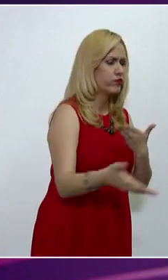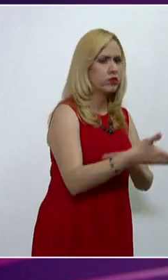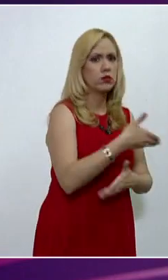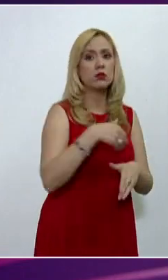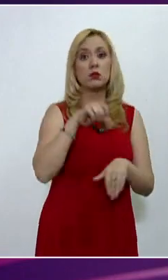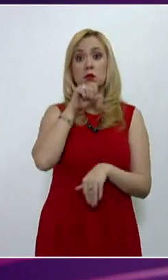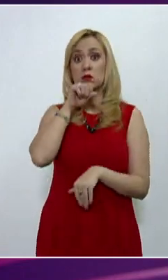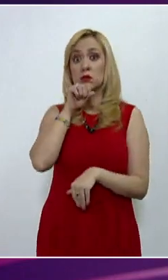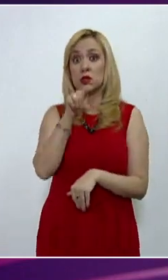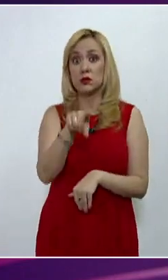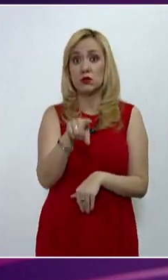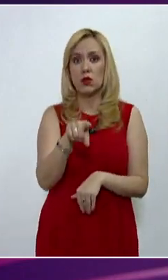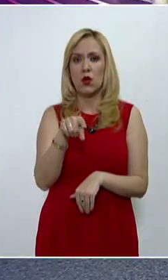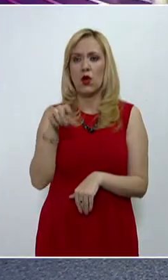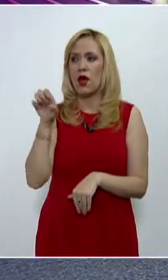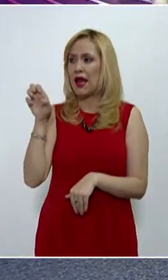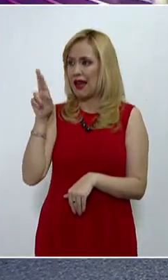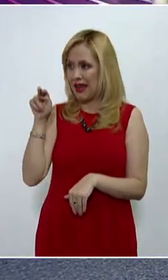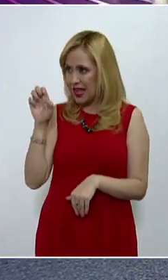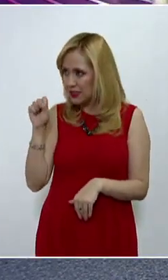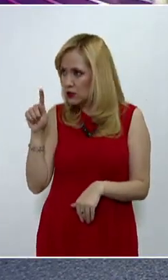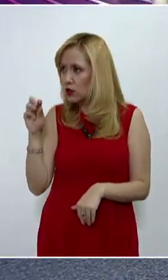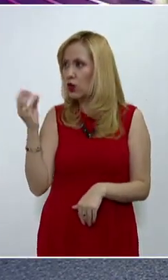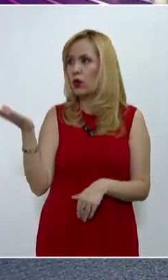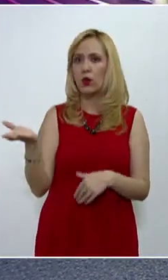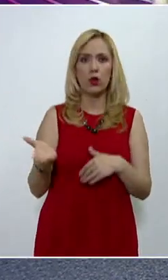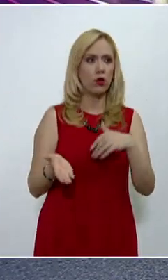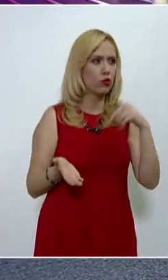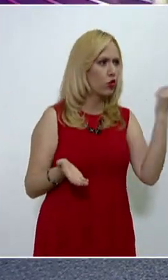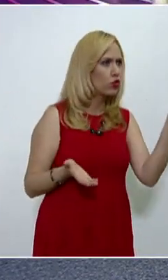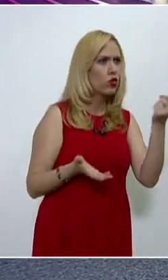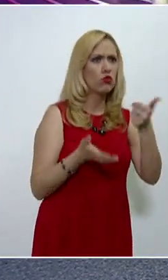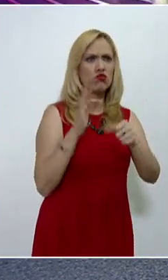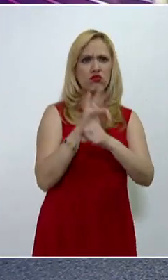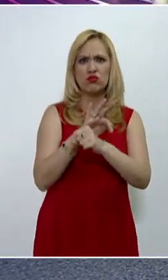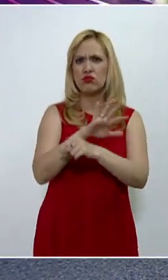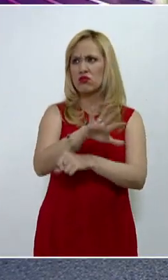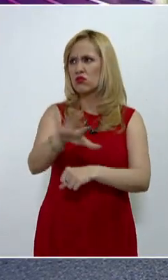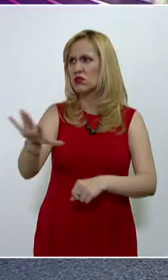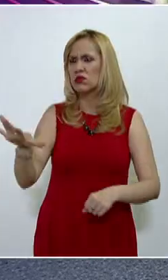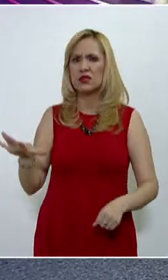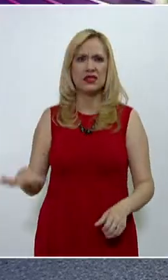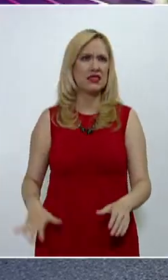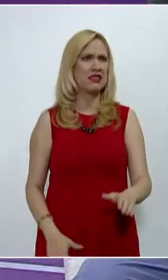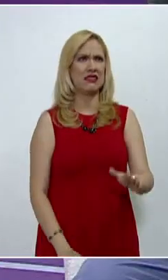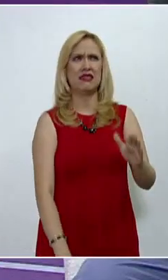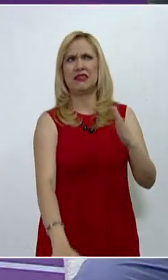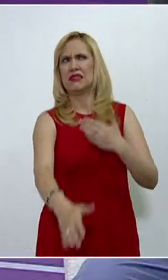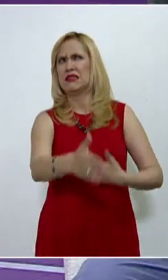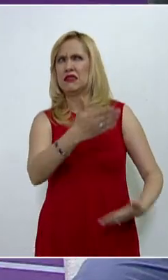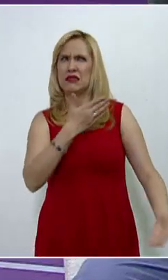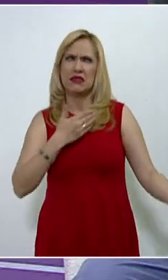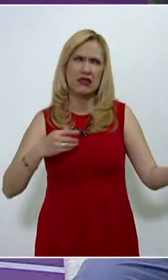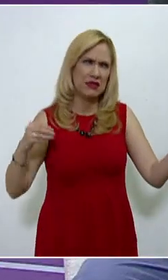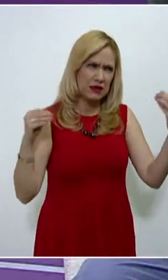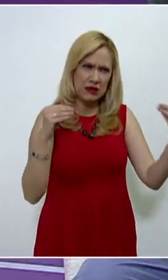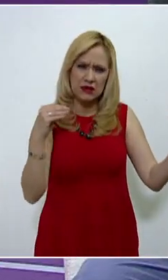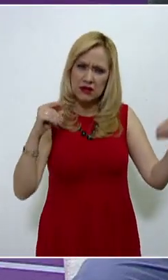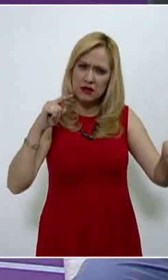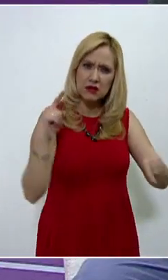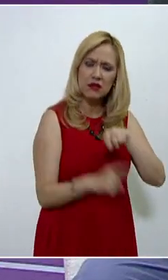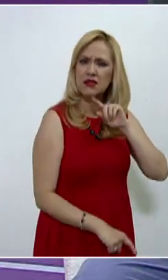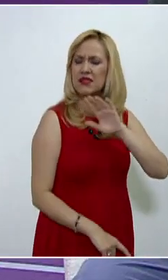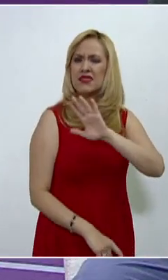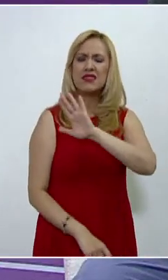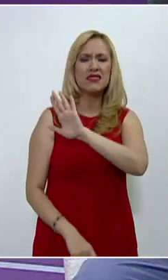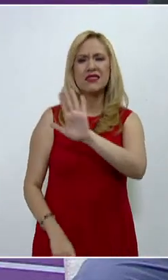estaba Ernesto y otros tantos activistas, sectores de la academia, combatimos esta reforma, porque no